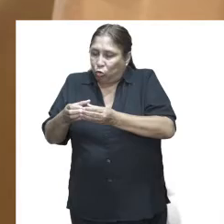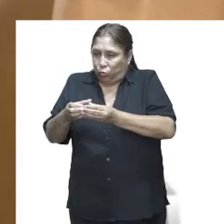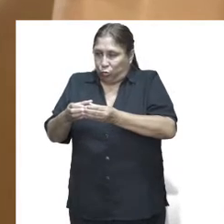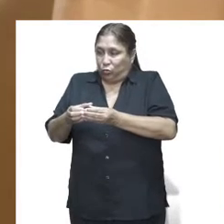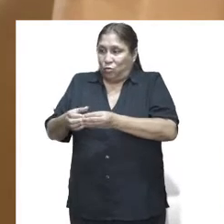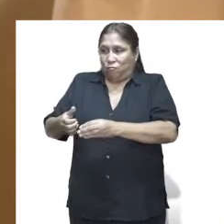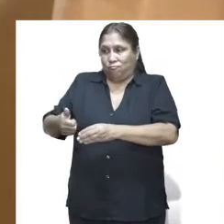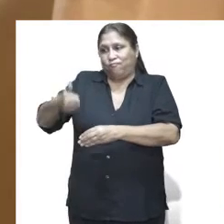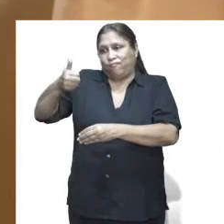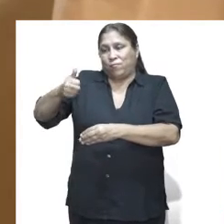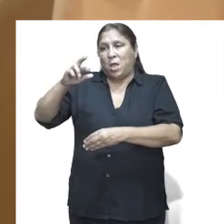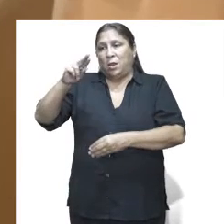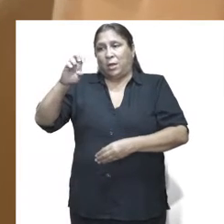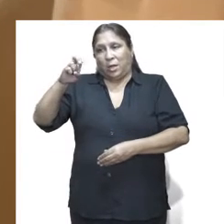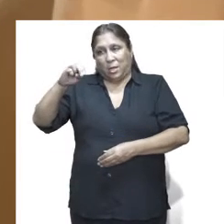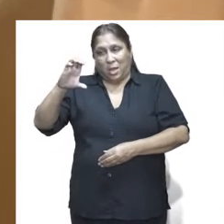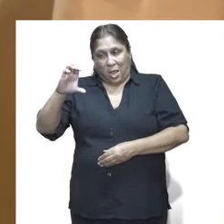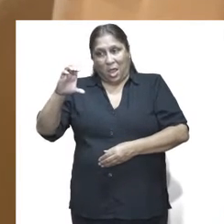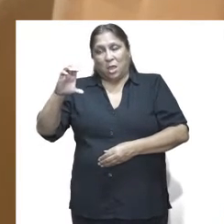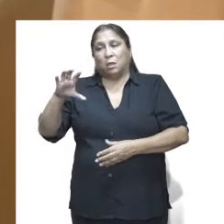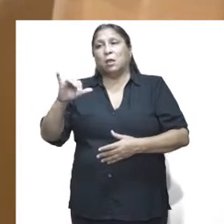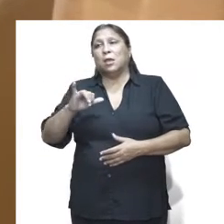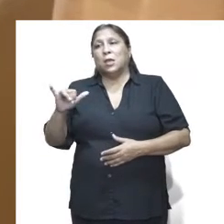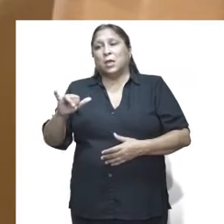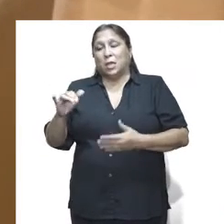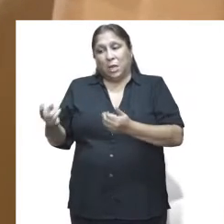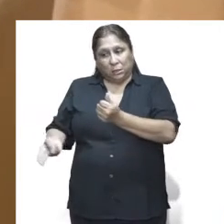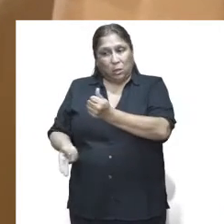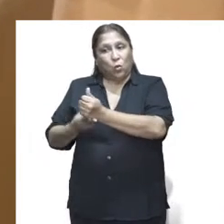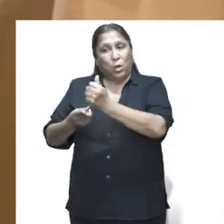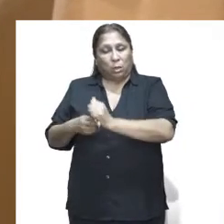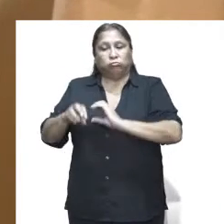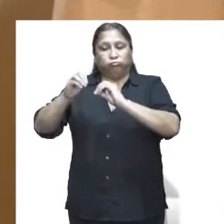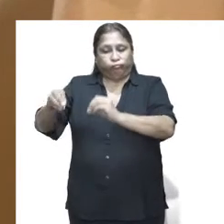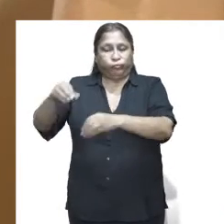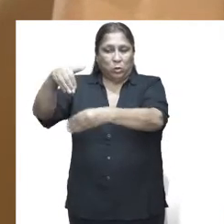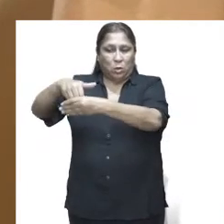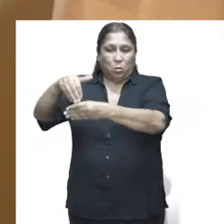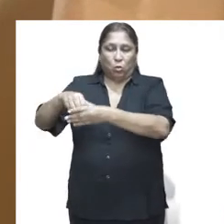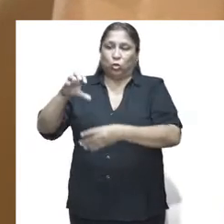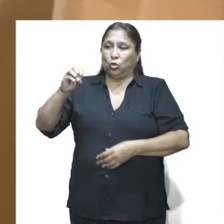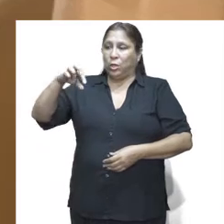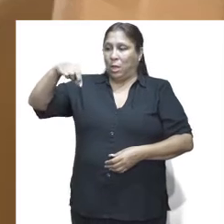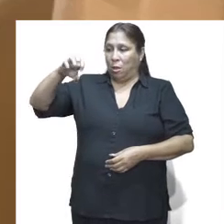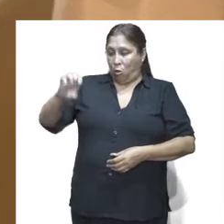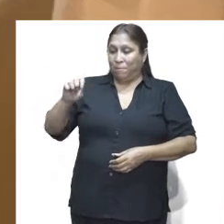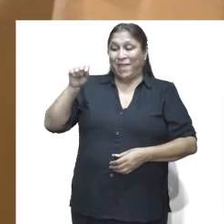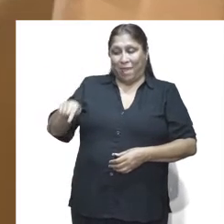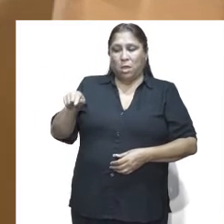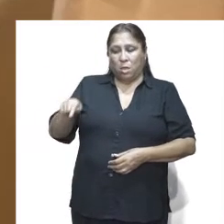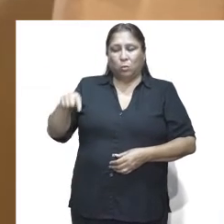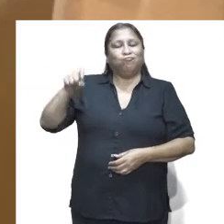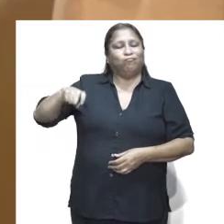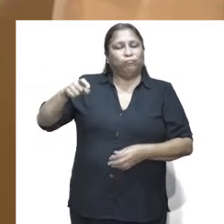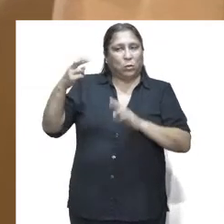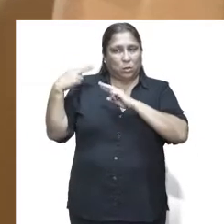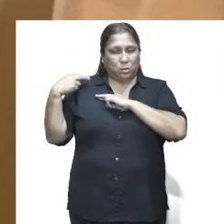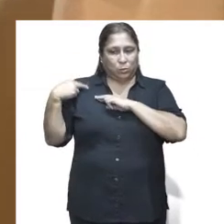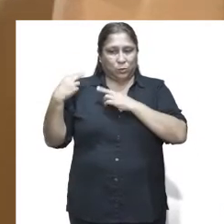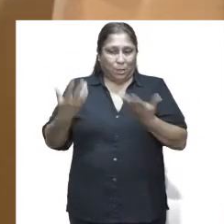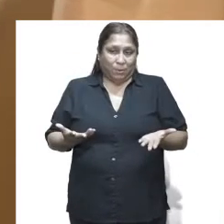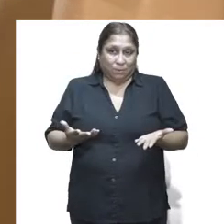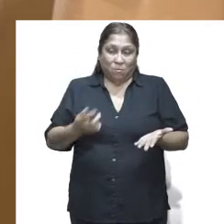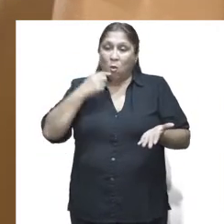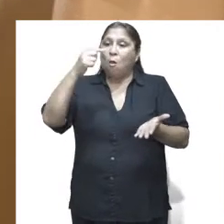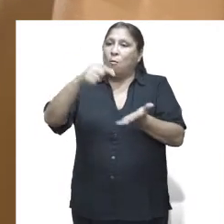En este caso RENIEC, ¿no? Y el aseguramiento del ejercicio del voto por parte de la OMP y el jurado en el proceso, ¿no? Entonces, por eso